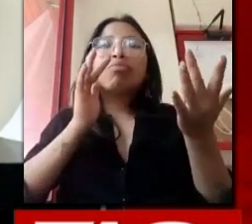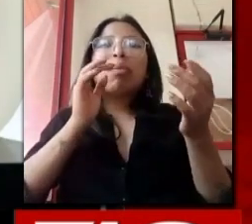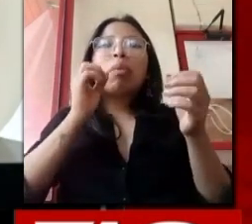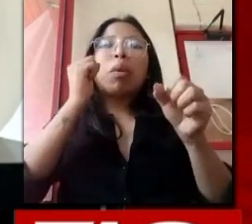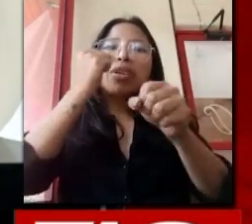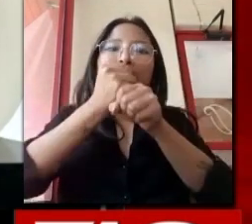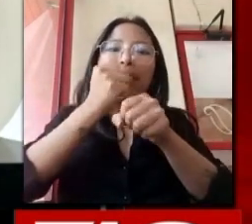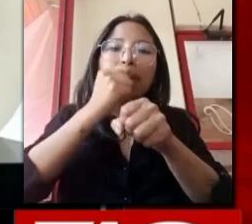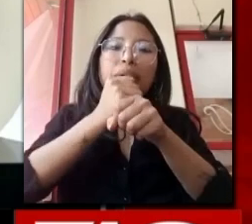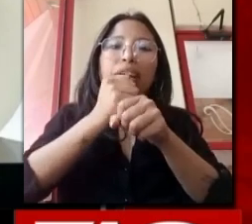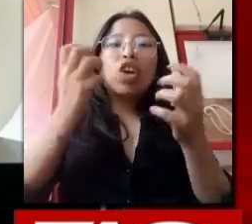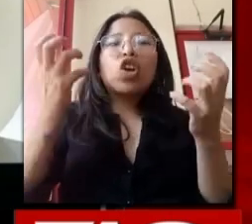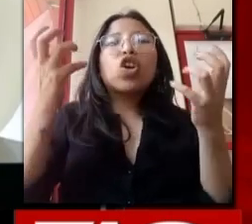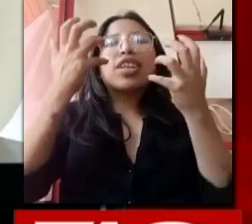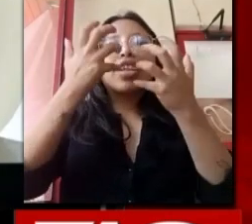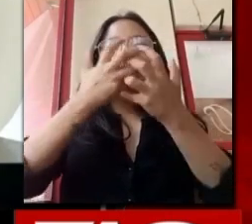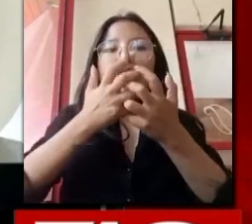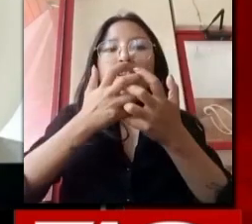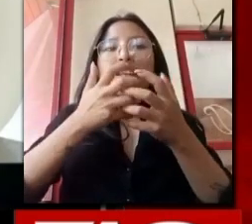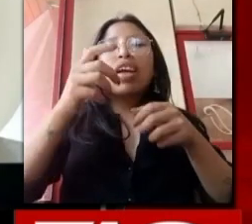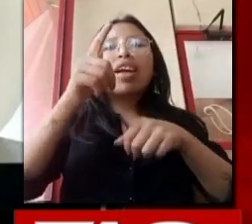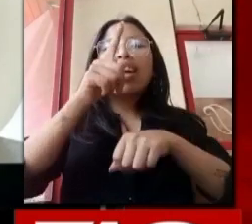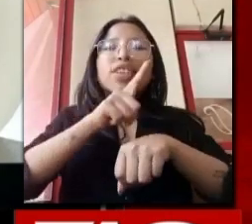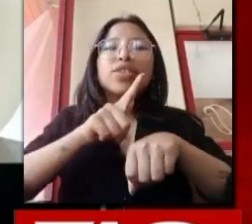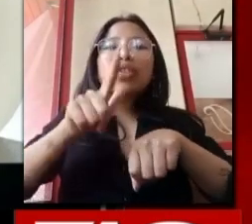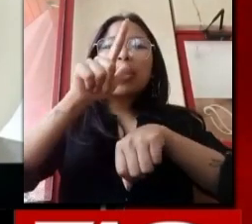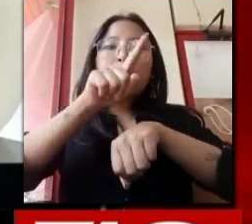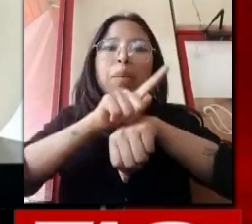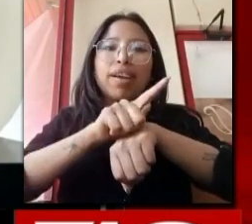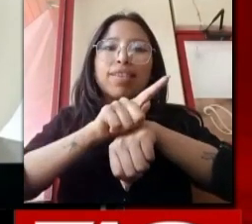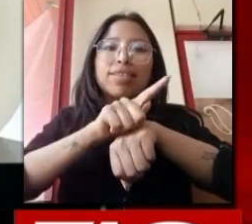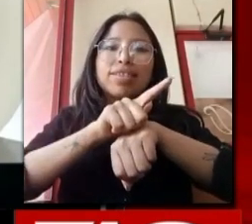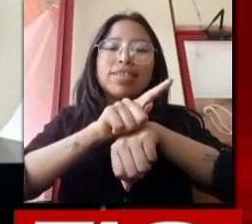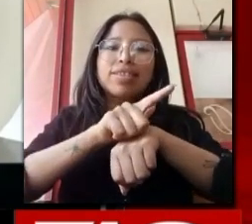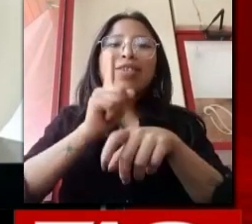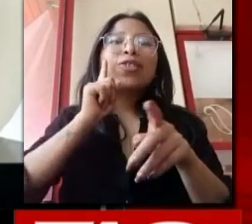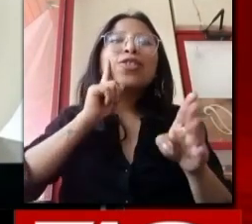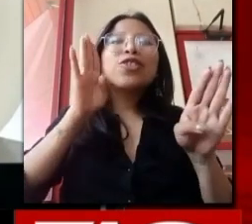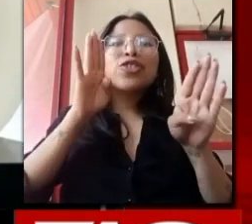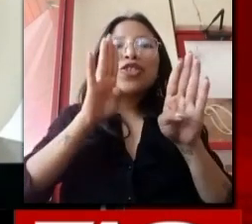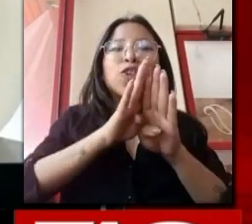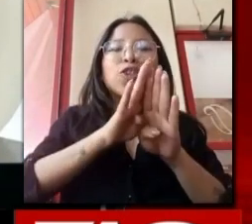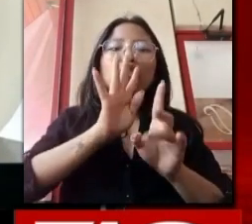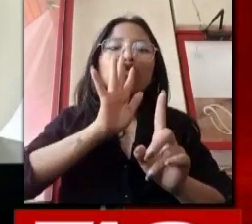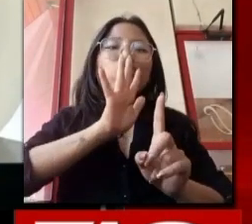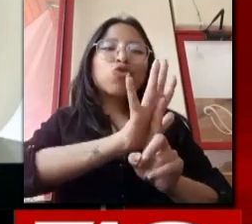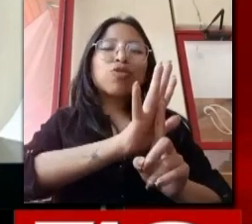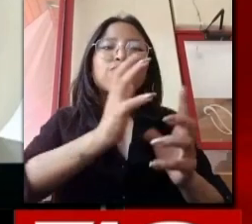con la organización Asorpaz, ¿no? Que se va a llevar una feria